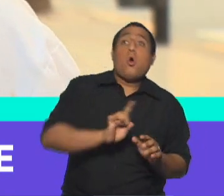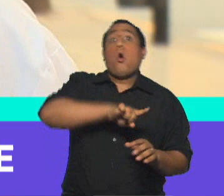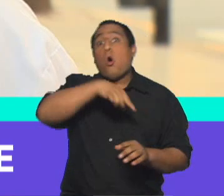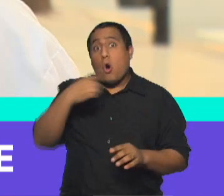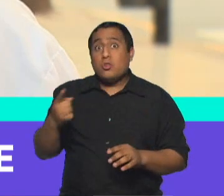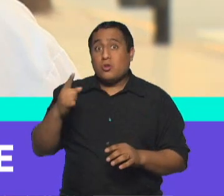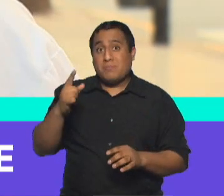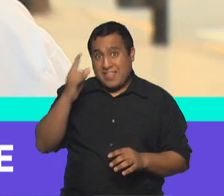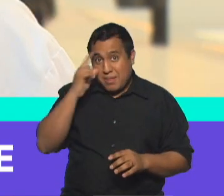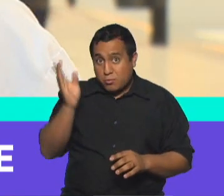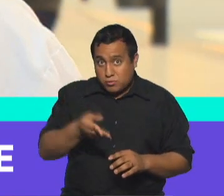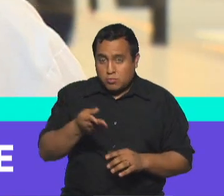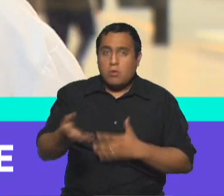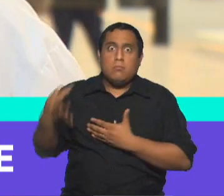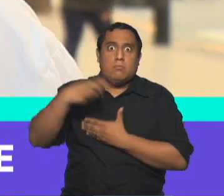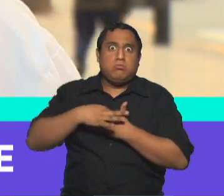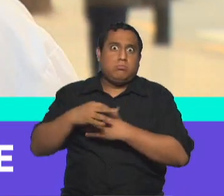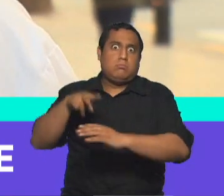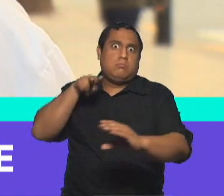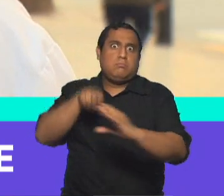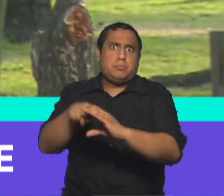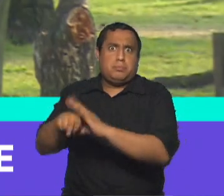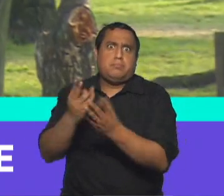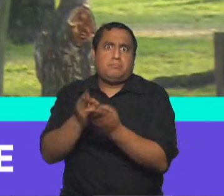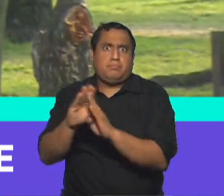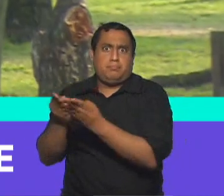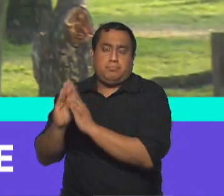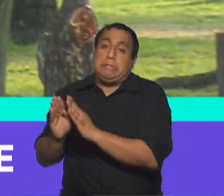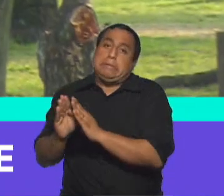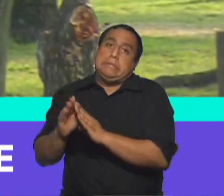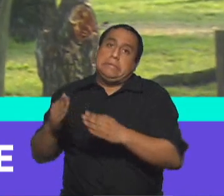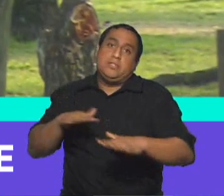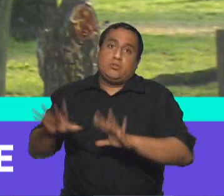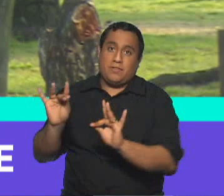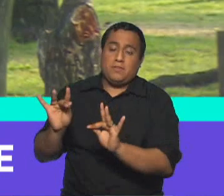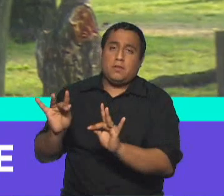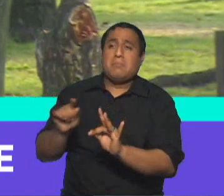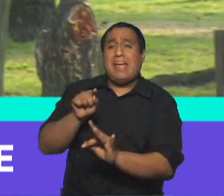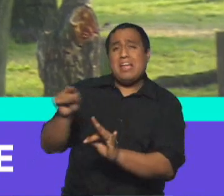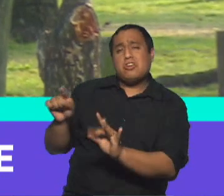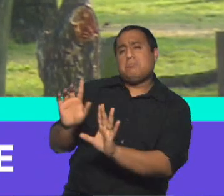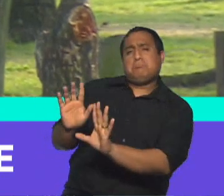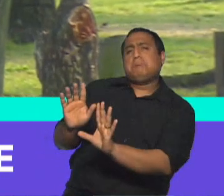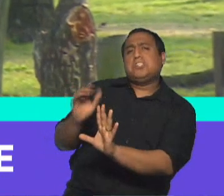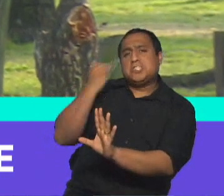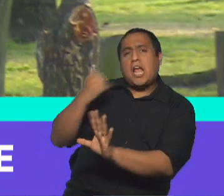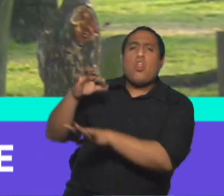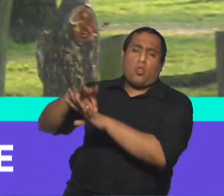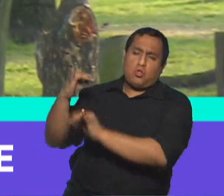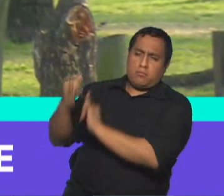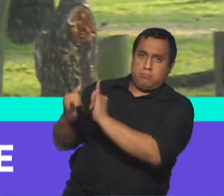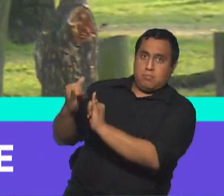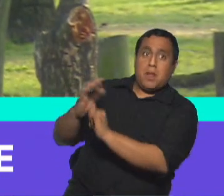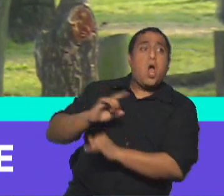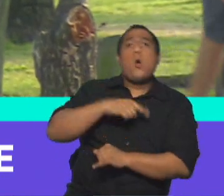Y es un 10% el que va a ser internado y va a tener alguna complicación. De esa gente tal vez no hablemos tanto porque ya tienen consejos médicos. Hablemos más